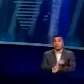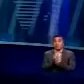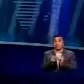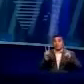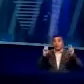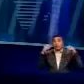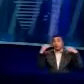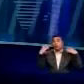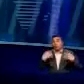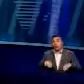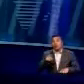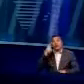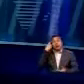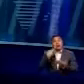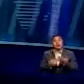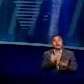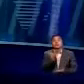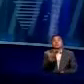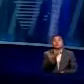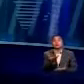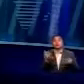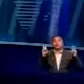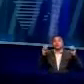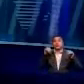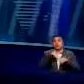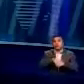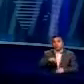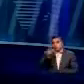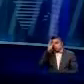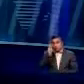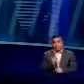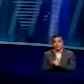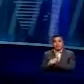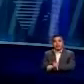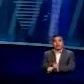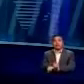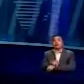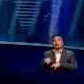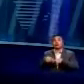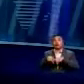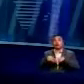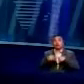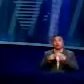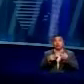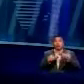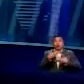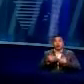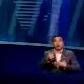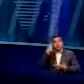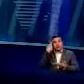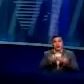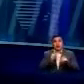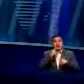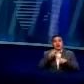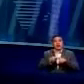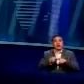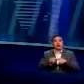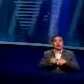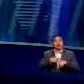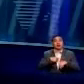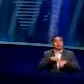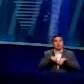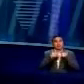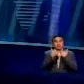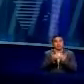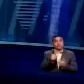Cambiamos totalmente de tema para contarles sobre el caso Hospital de Pedernales, que se aplicó el procedimiento abreviado para el exasambleísta Daniel